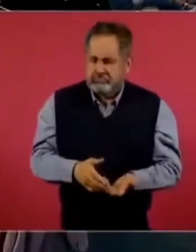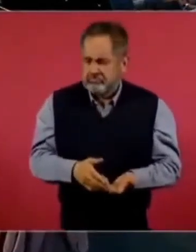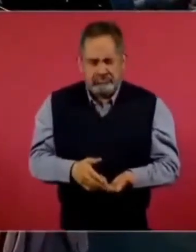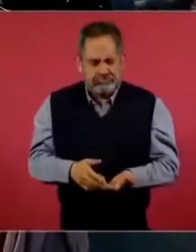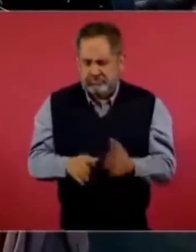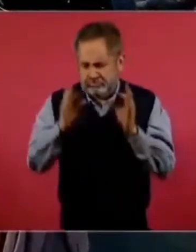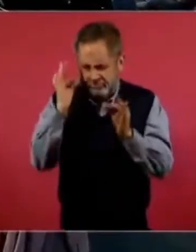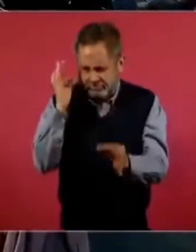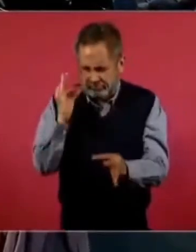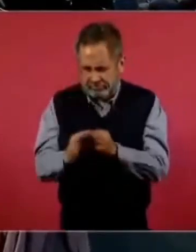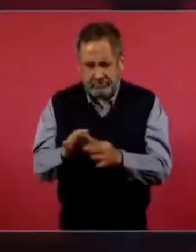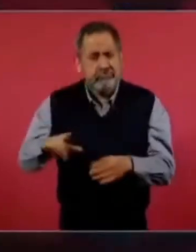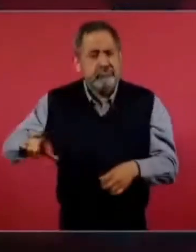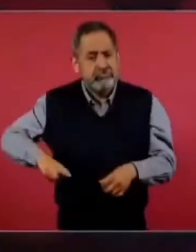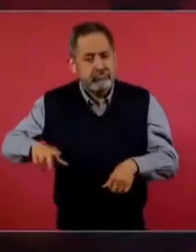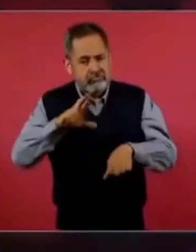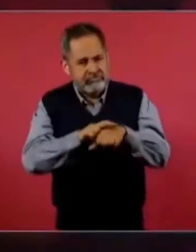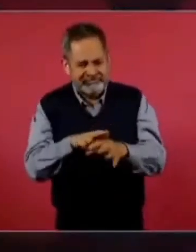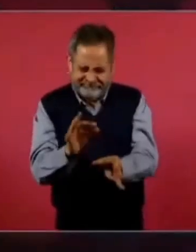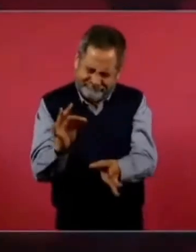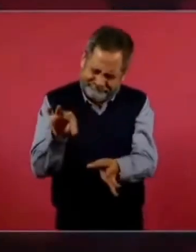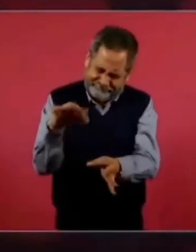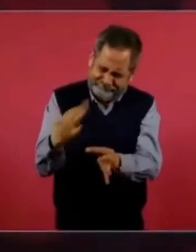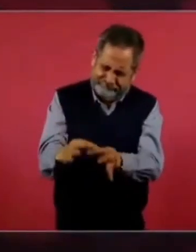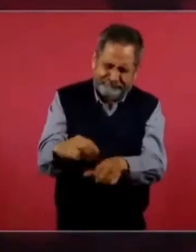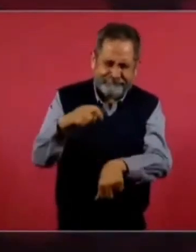gobernadores si no les llega